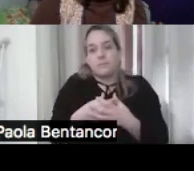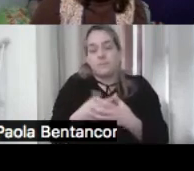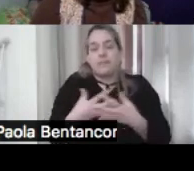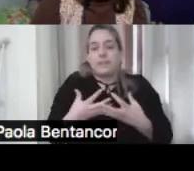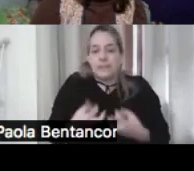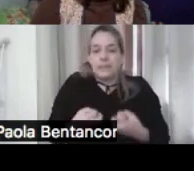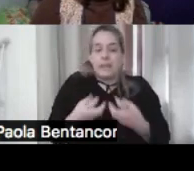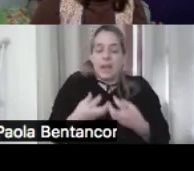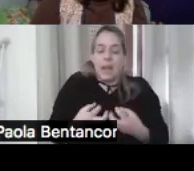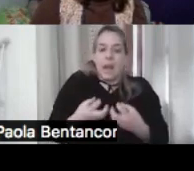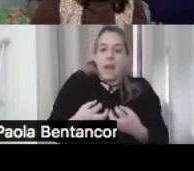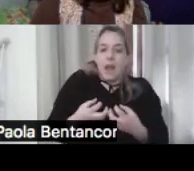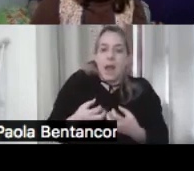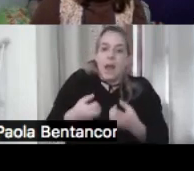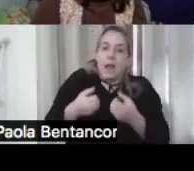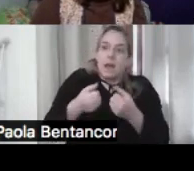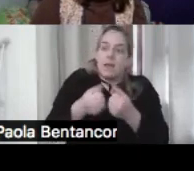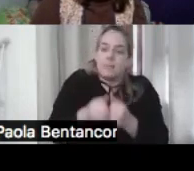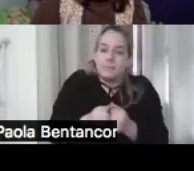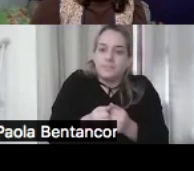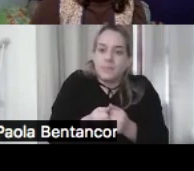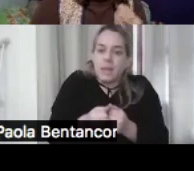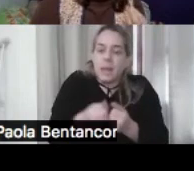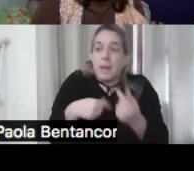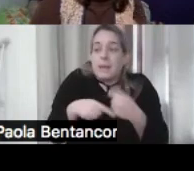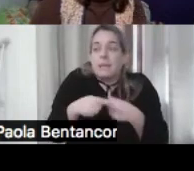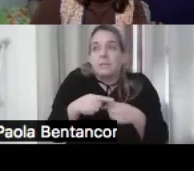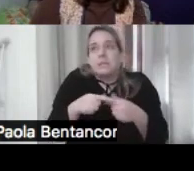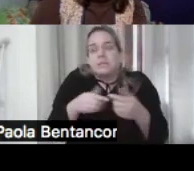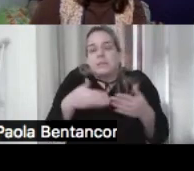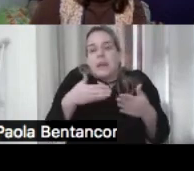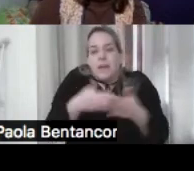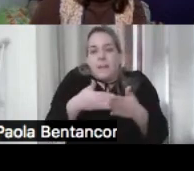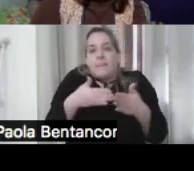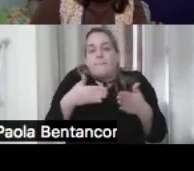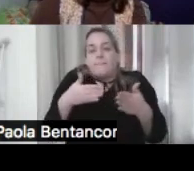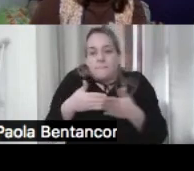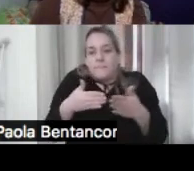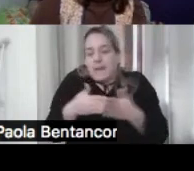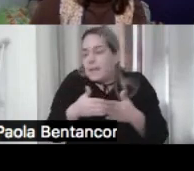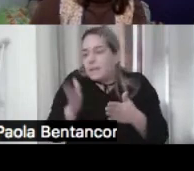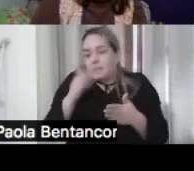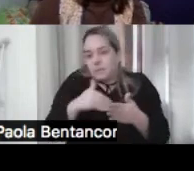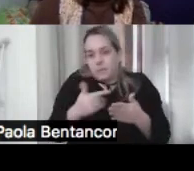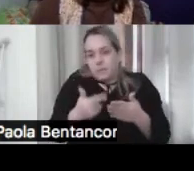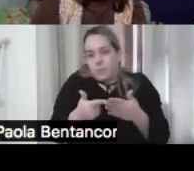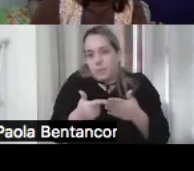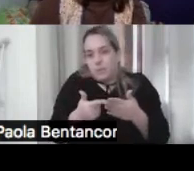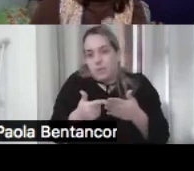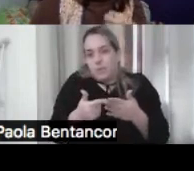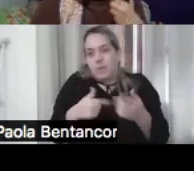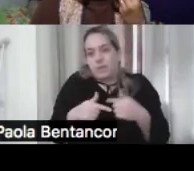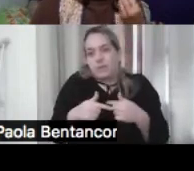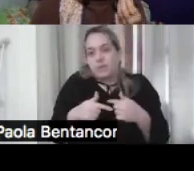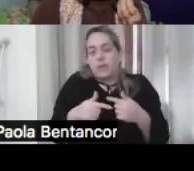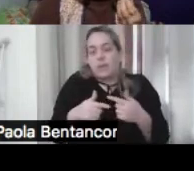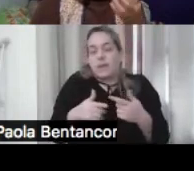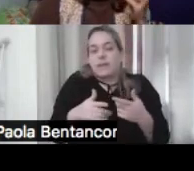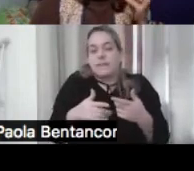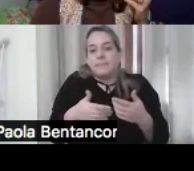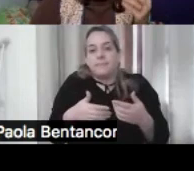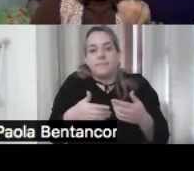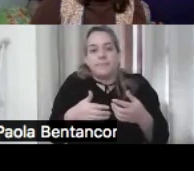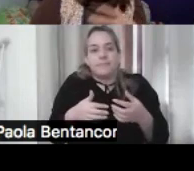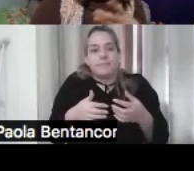queriendo colaborar, terminaba funcionando como una barrera para sostener la lactancia humana, ¿sí? Por limitar el contacto, por limitar